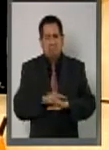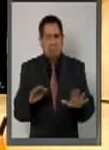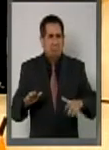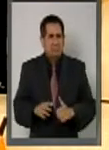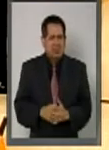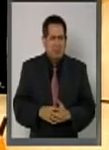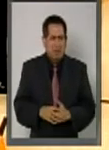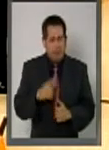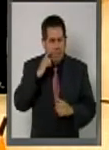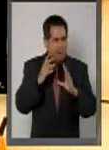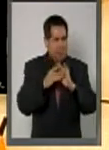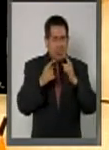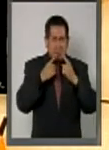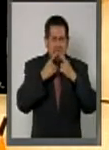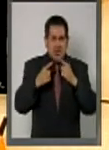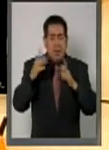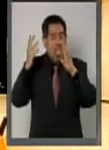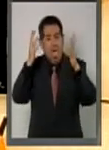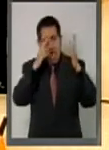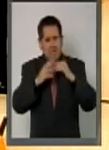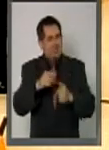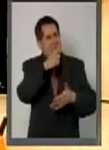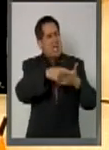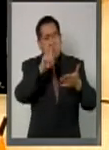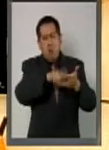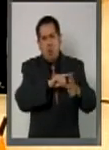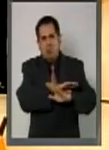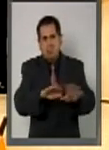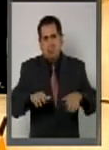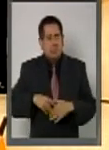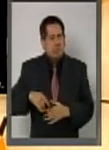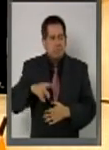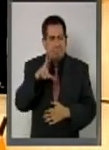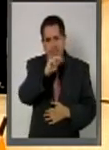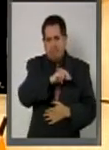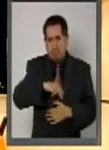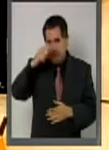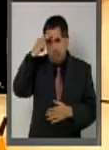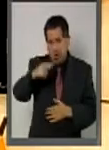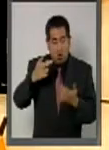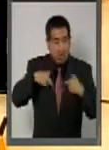a desgañitarse en aplaudir. Está usted reprobado. México